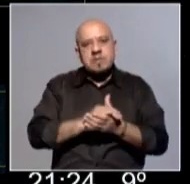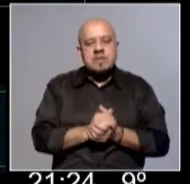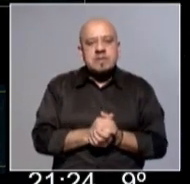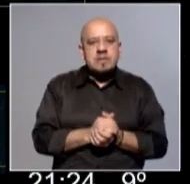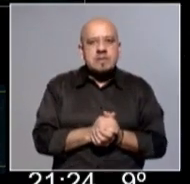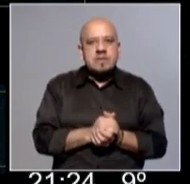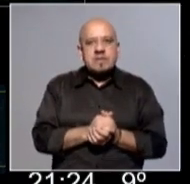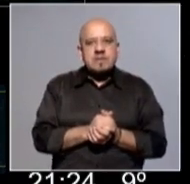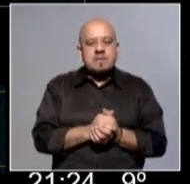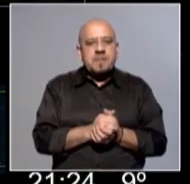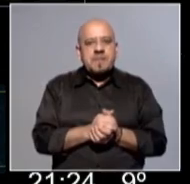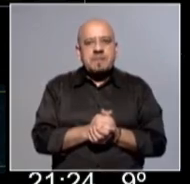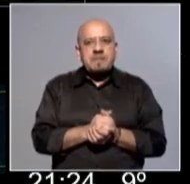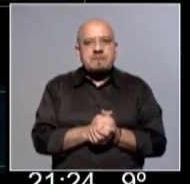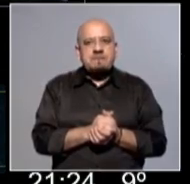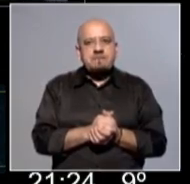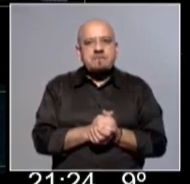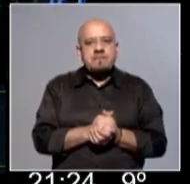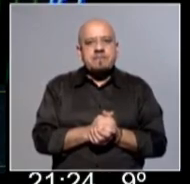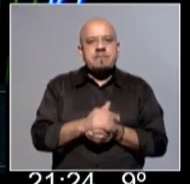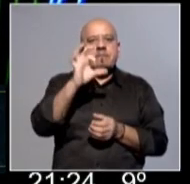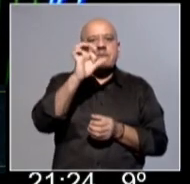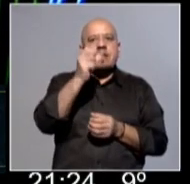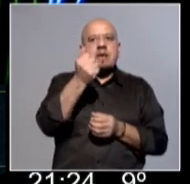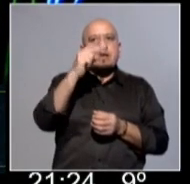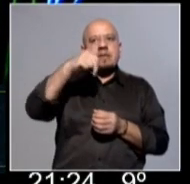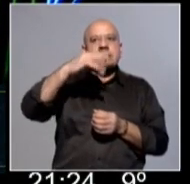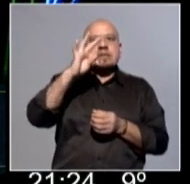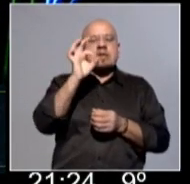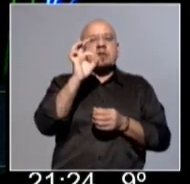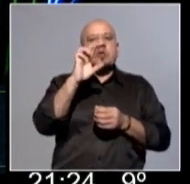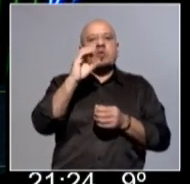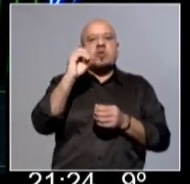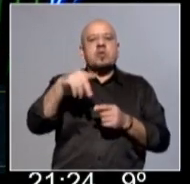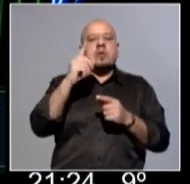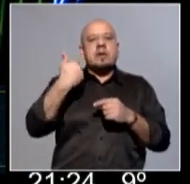Muchas gracias. Saludos. Leandro Santoro, legislador, docente y politólogo argentino.